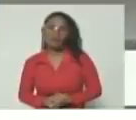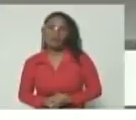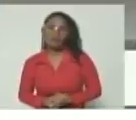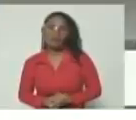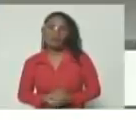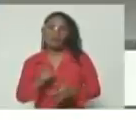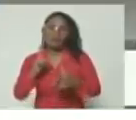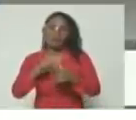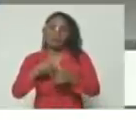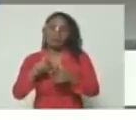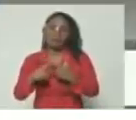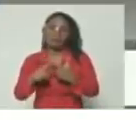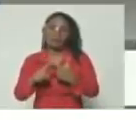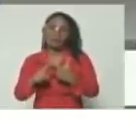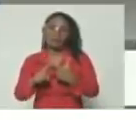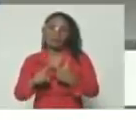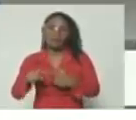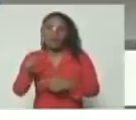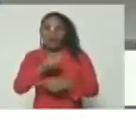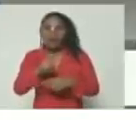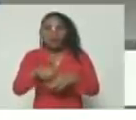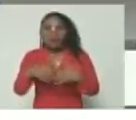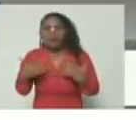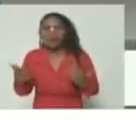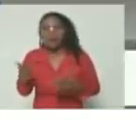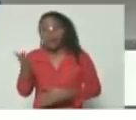Entonces, ¿qué buscan eso?